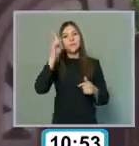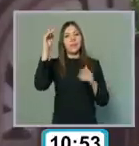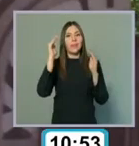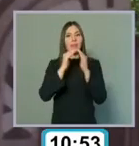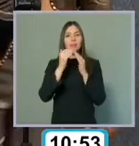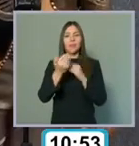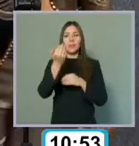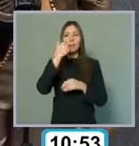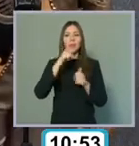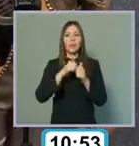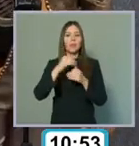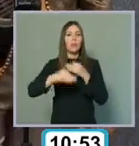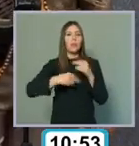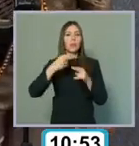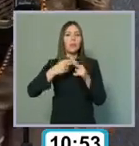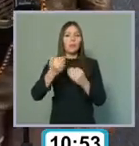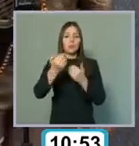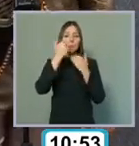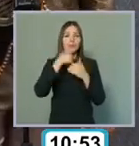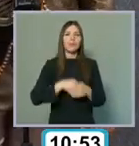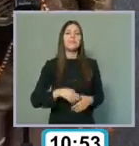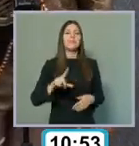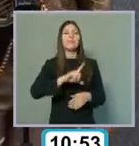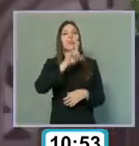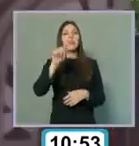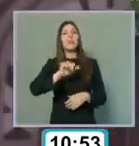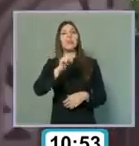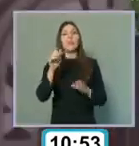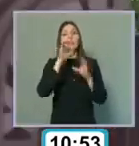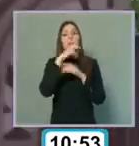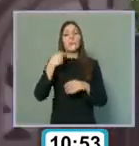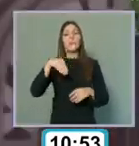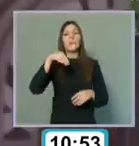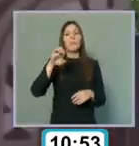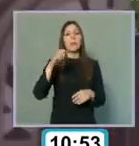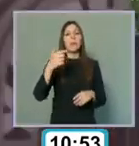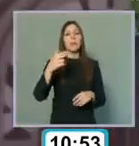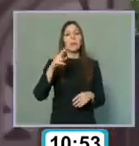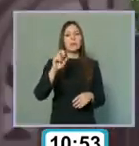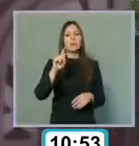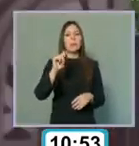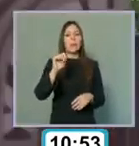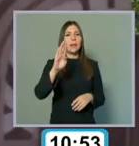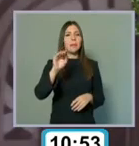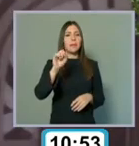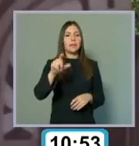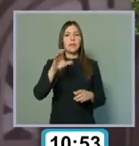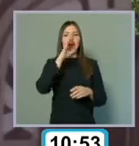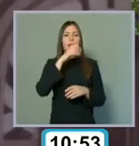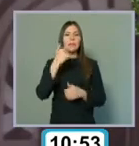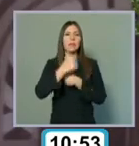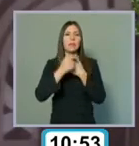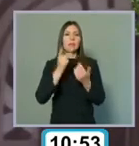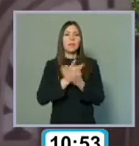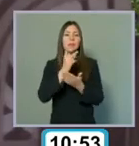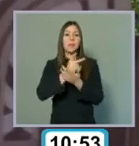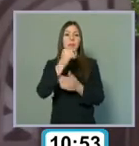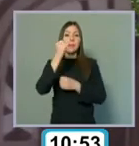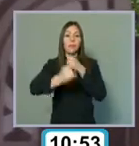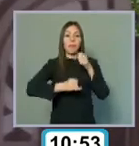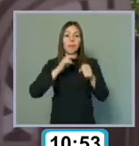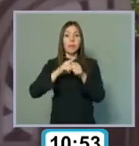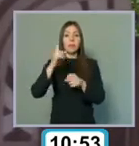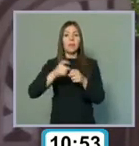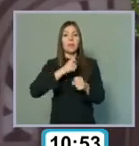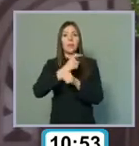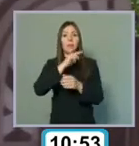todo y huevos, muy bien. ¿Qué tema sigue a continuación, muchachos? Este tema se llama Me Gustabas, este tema estuvo nominado en muchas premiaciones internacionales. En los primeros